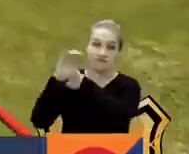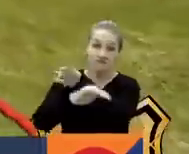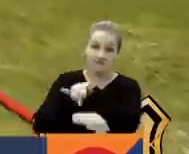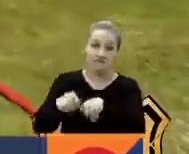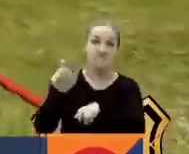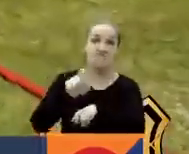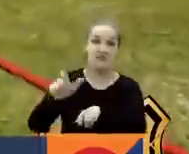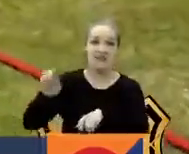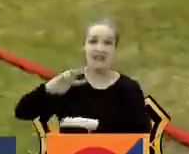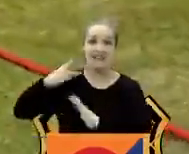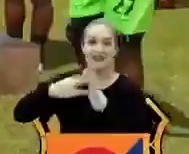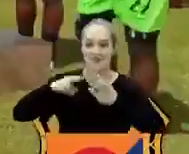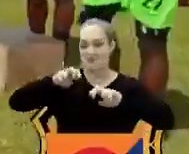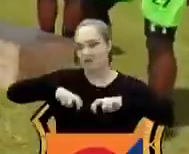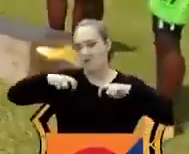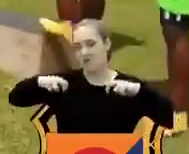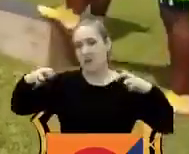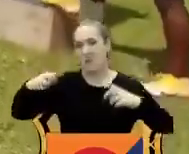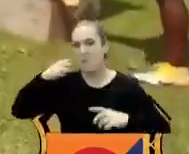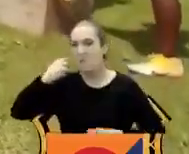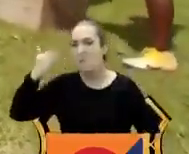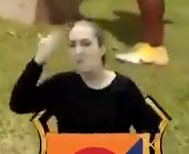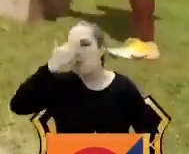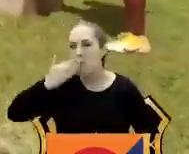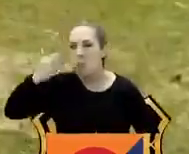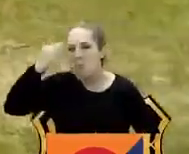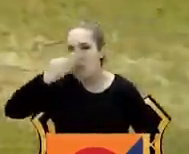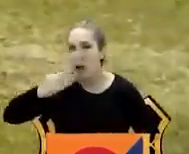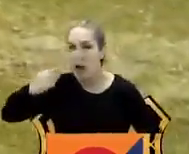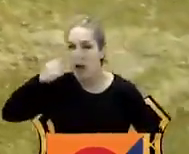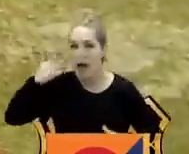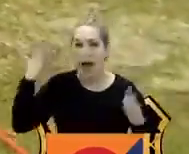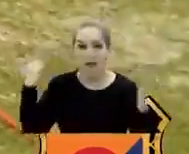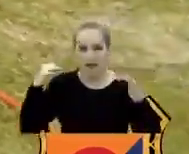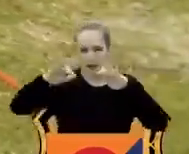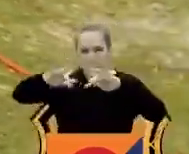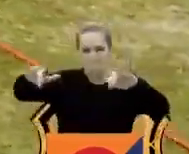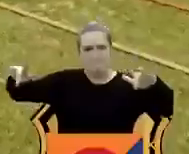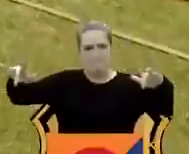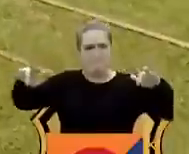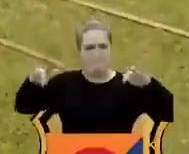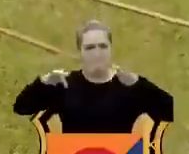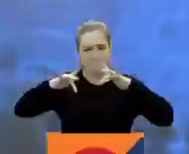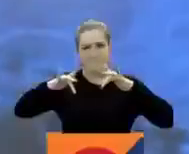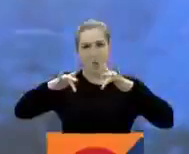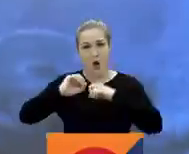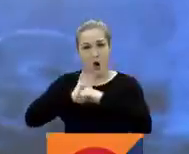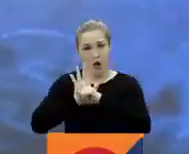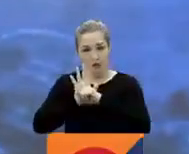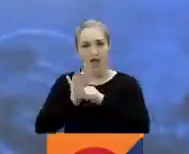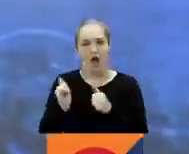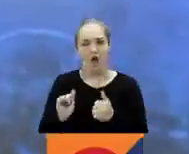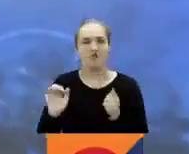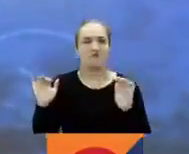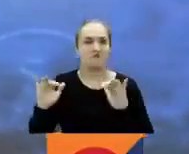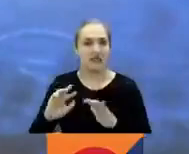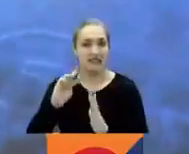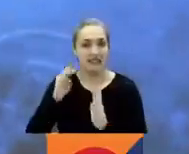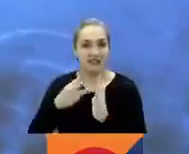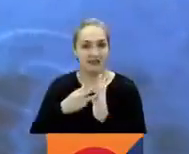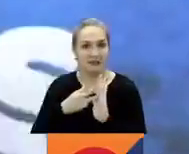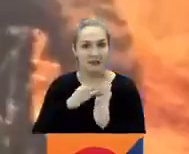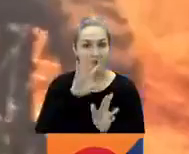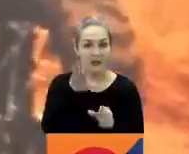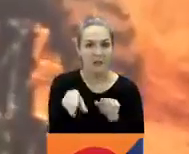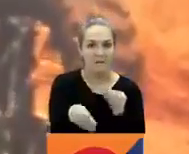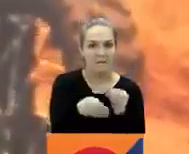3.000 espectadores. La primera prueba de fútbol con público en la etapa post-COVID. Este partido tiene un